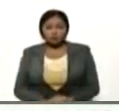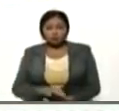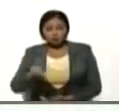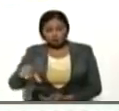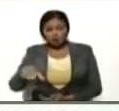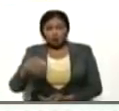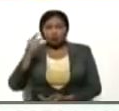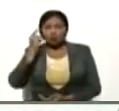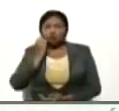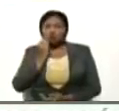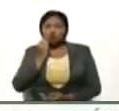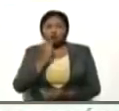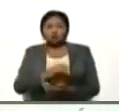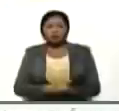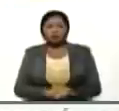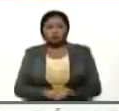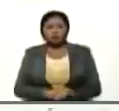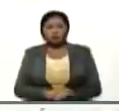Sucre,